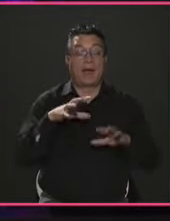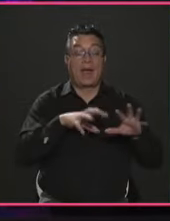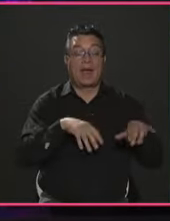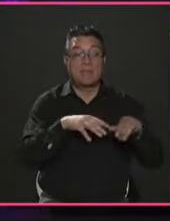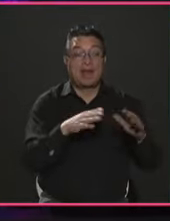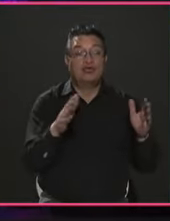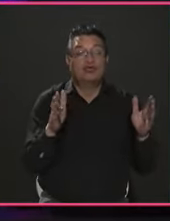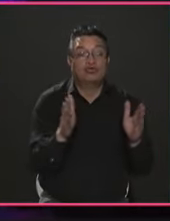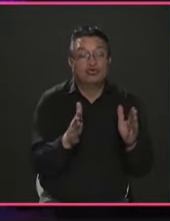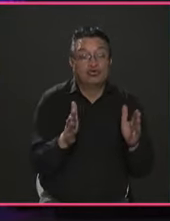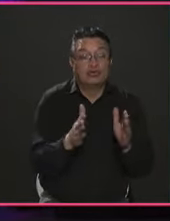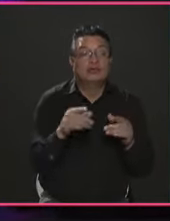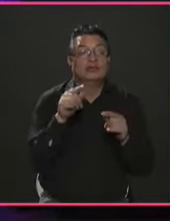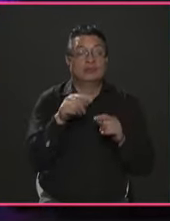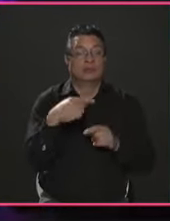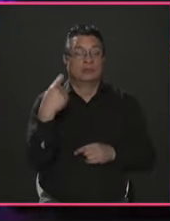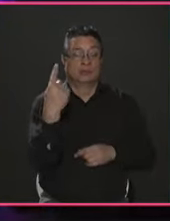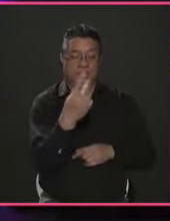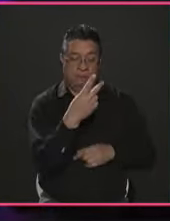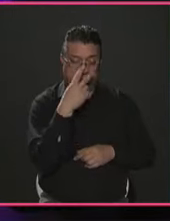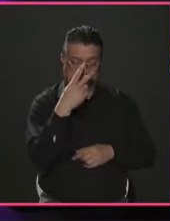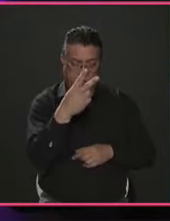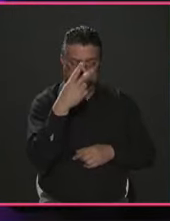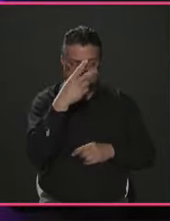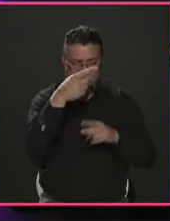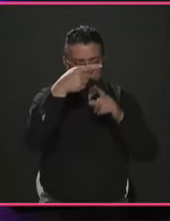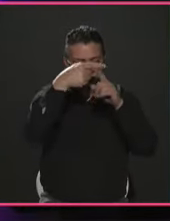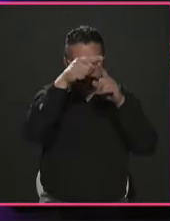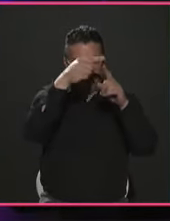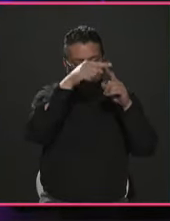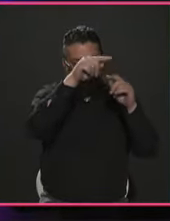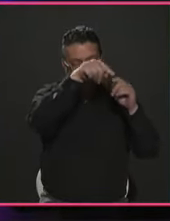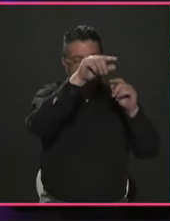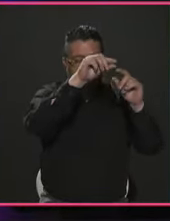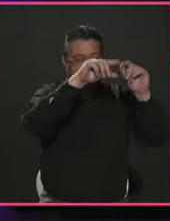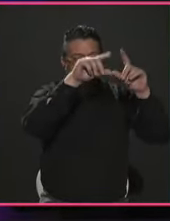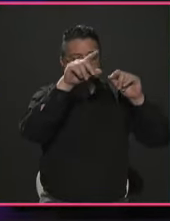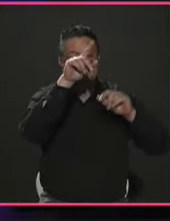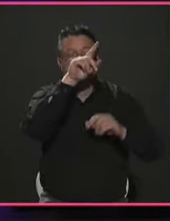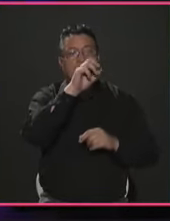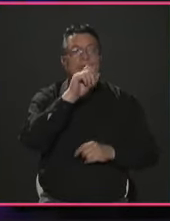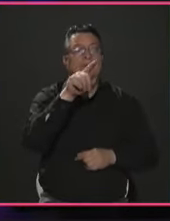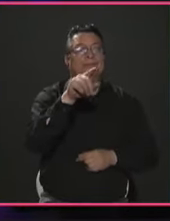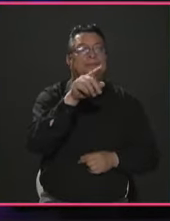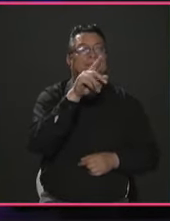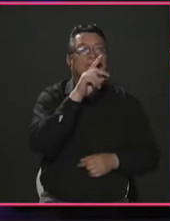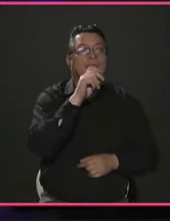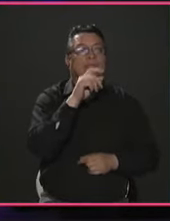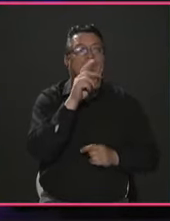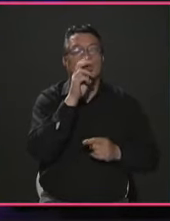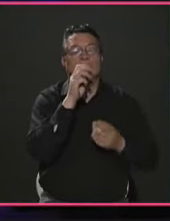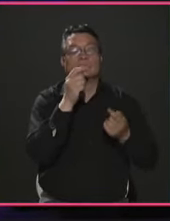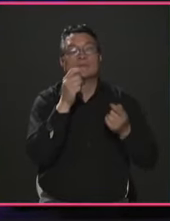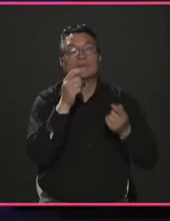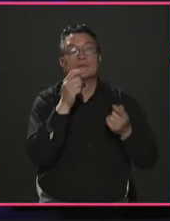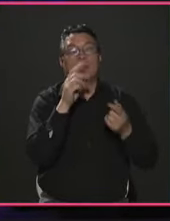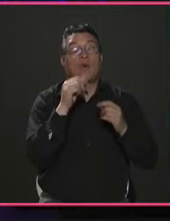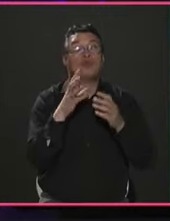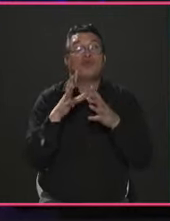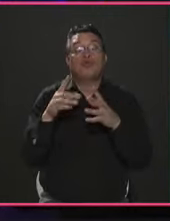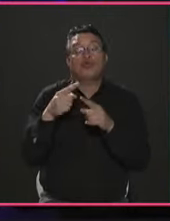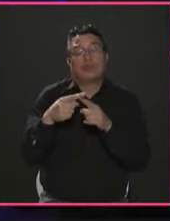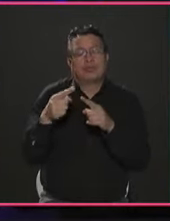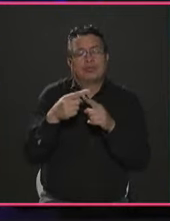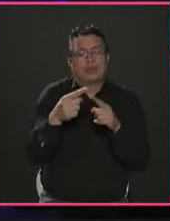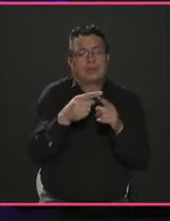pequeños aquí es como nosotros vemos a distintas eh variedades como las pizas Nosotros le decimos que son muchas variedades de